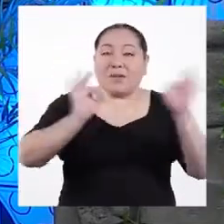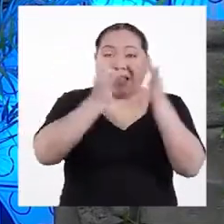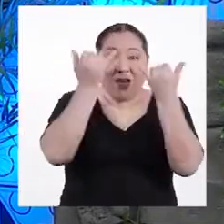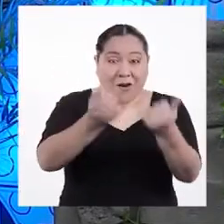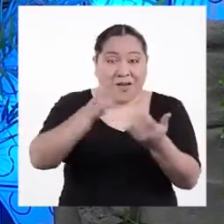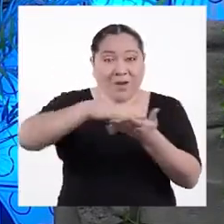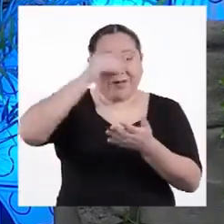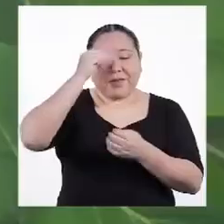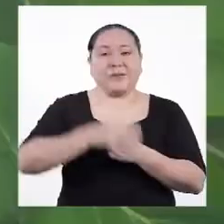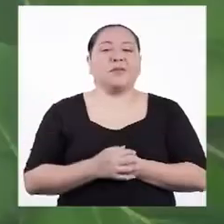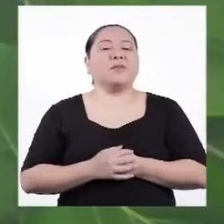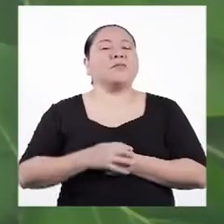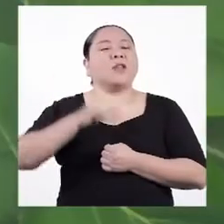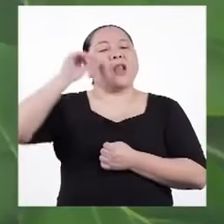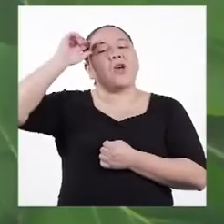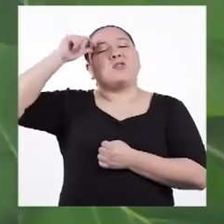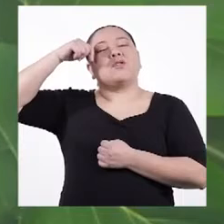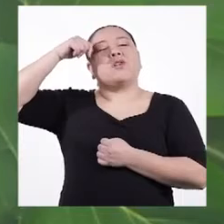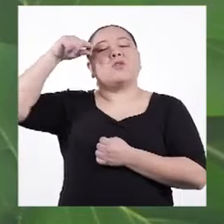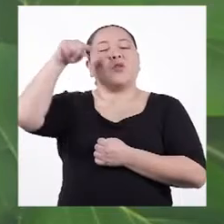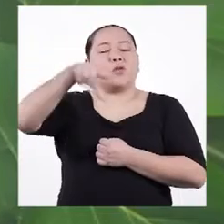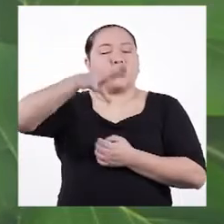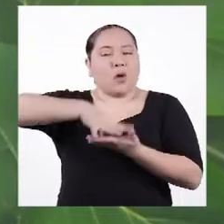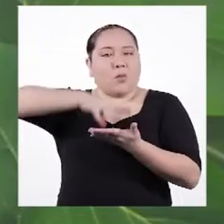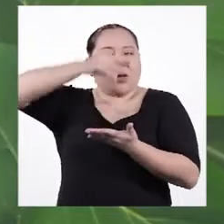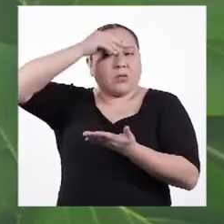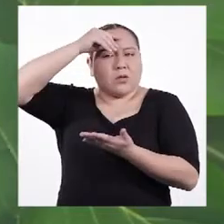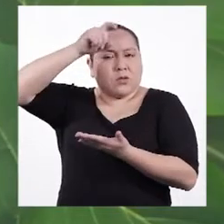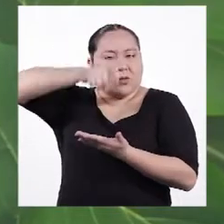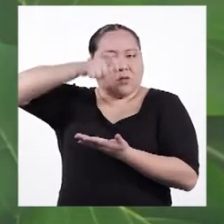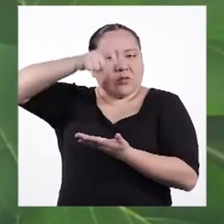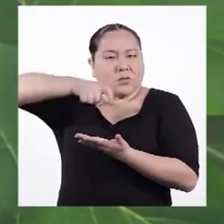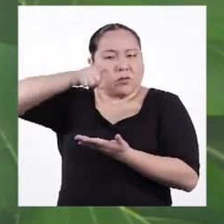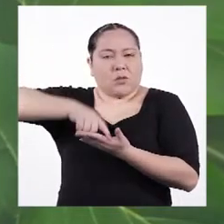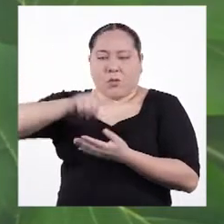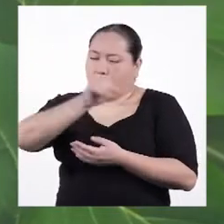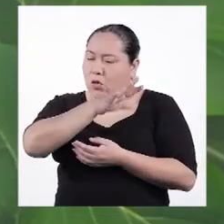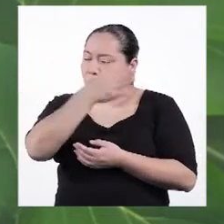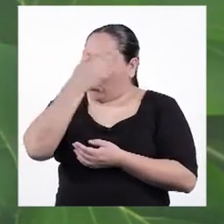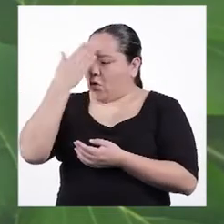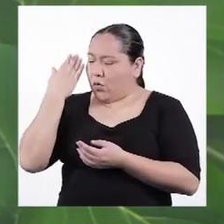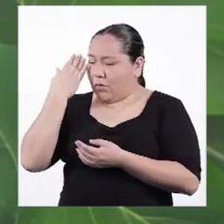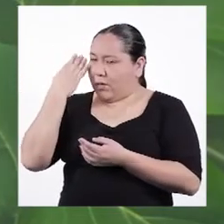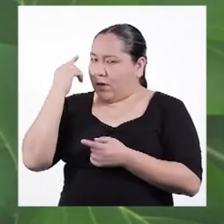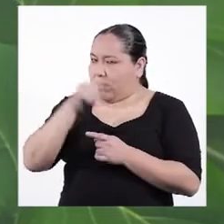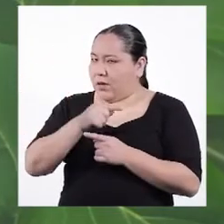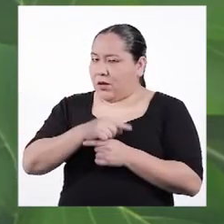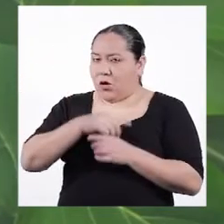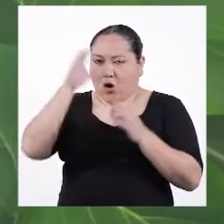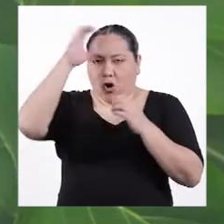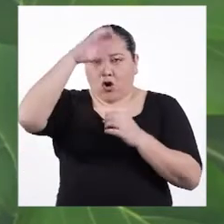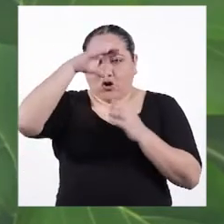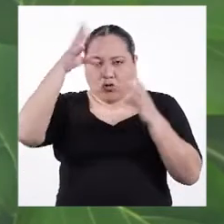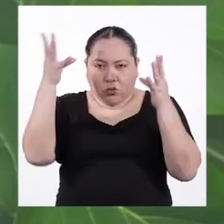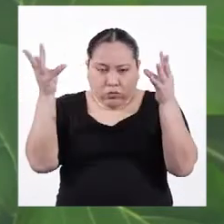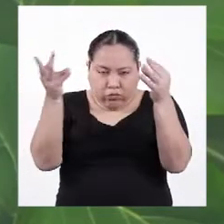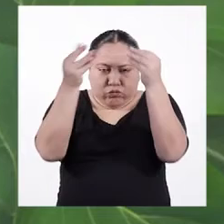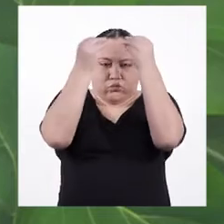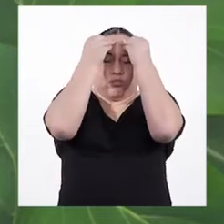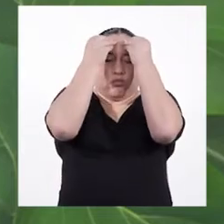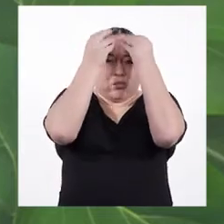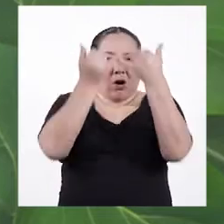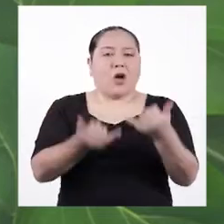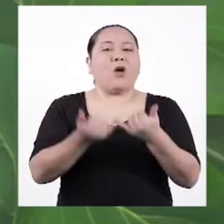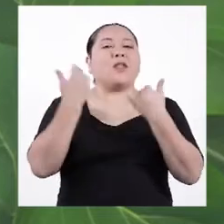importante que aprendimos hoy. Repasar lo aprendido debemos, para no olvidarnos de los conocimientos